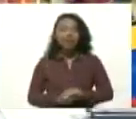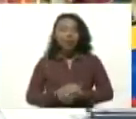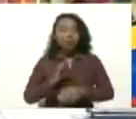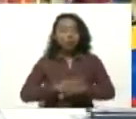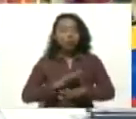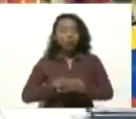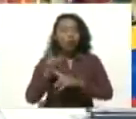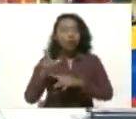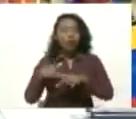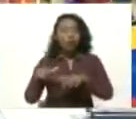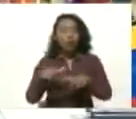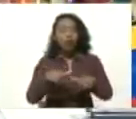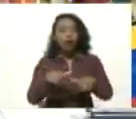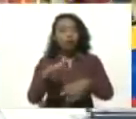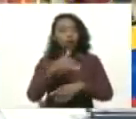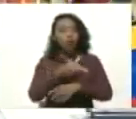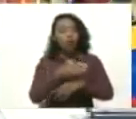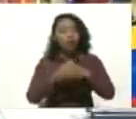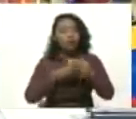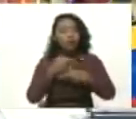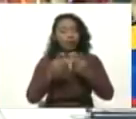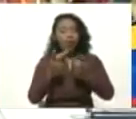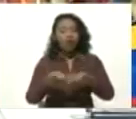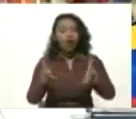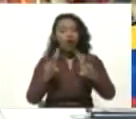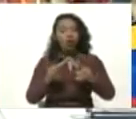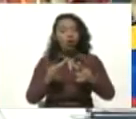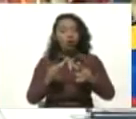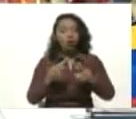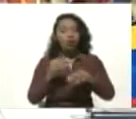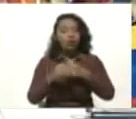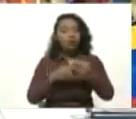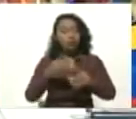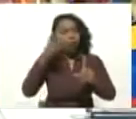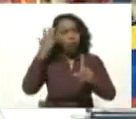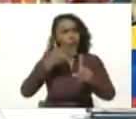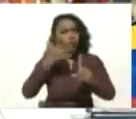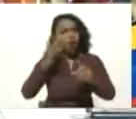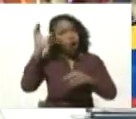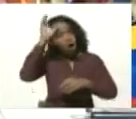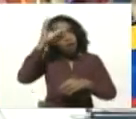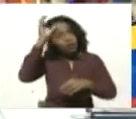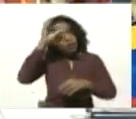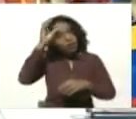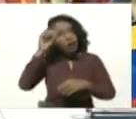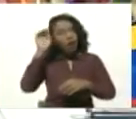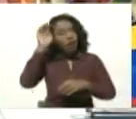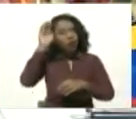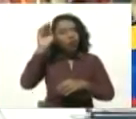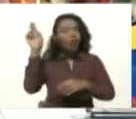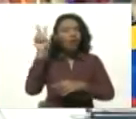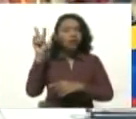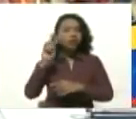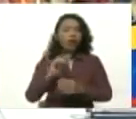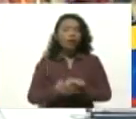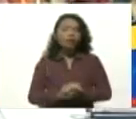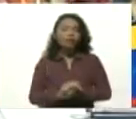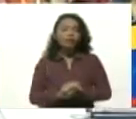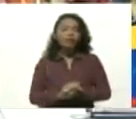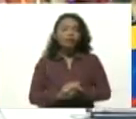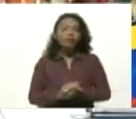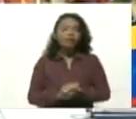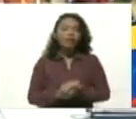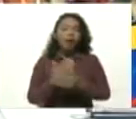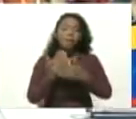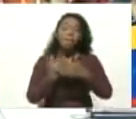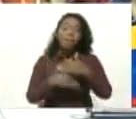es el lugar donde forjamos valores, formamos valores, creamos conciencia, educamos el futuro de Venezuela.